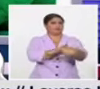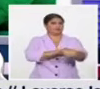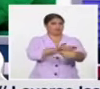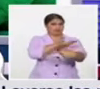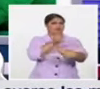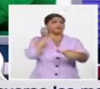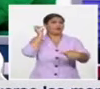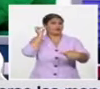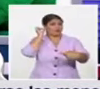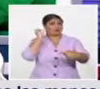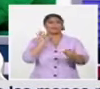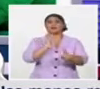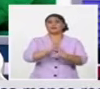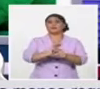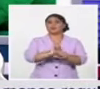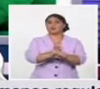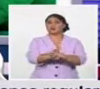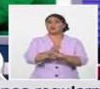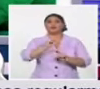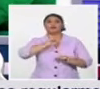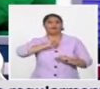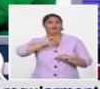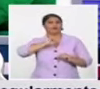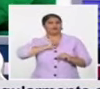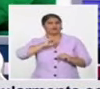tos, falta de aire y decaimiento.